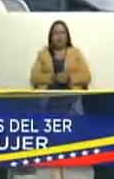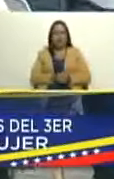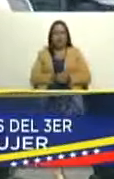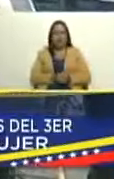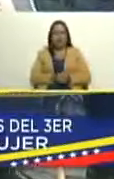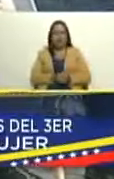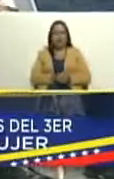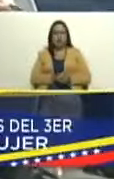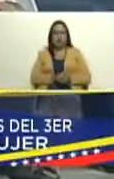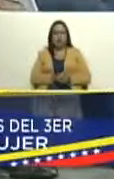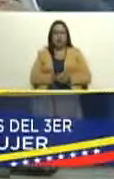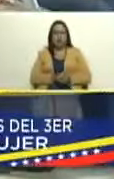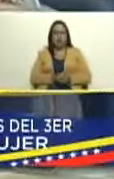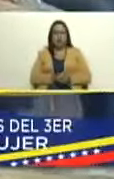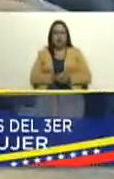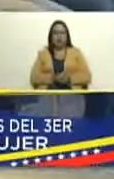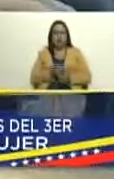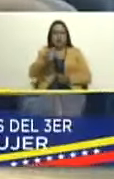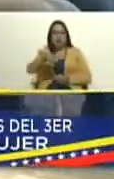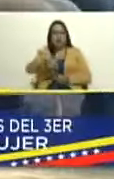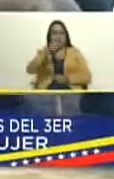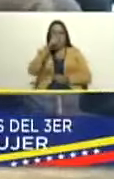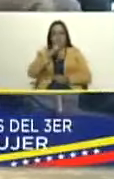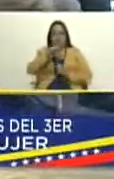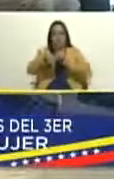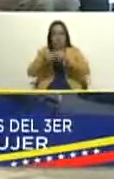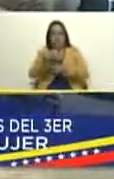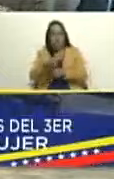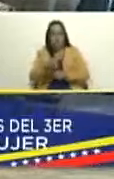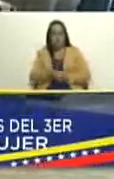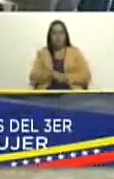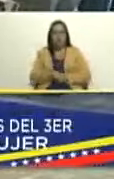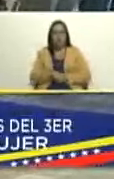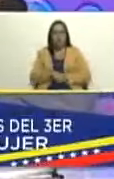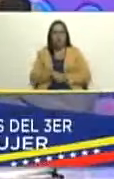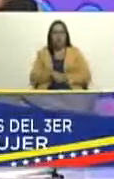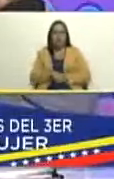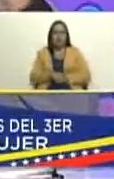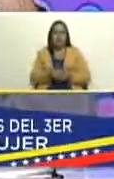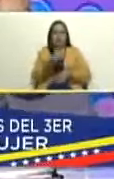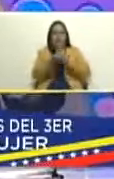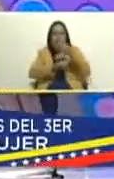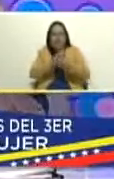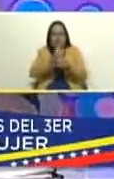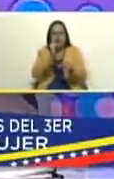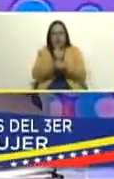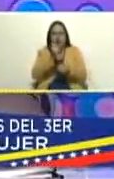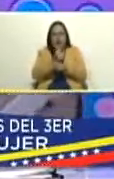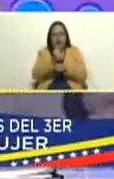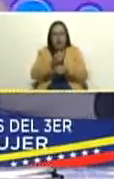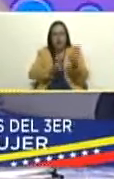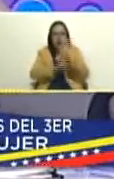Y este año, después de macerar la idea, trabajarla,